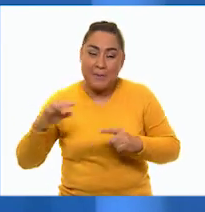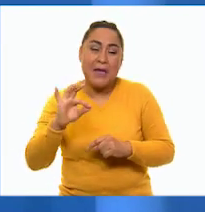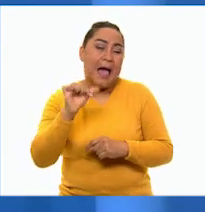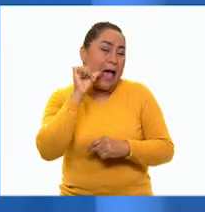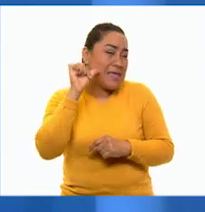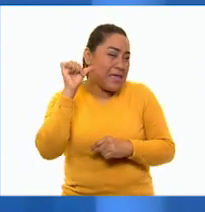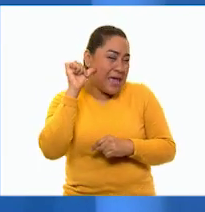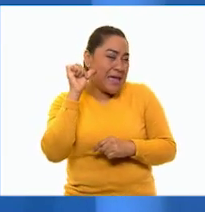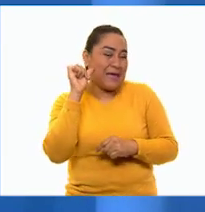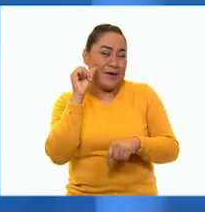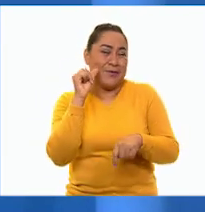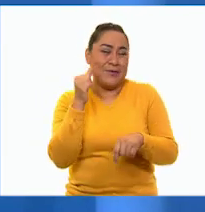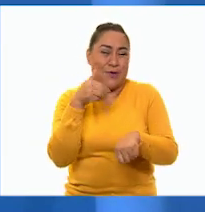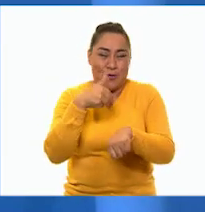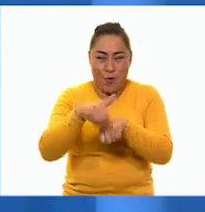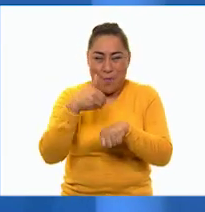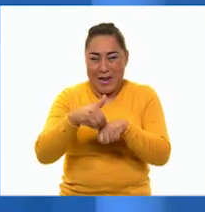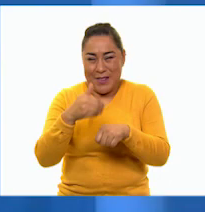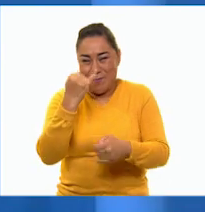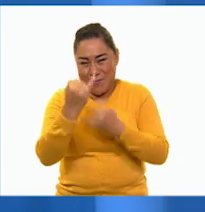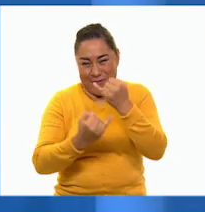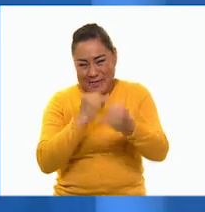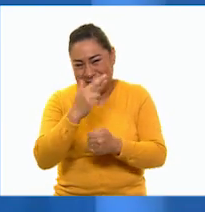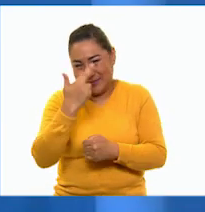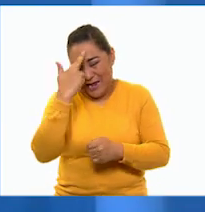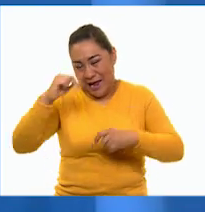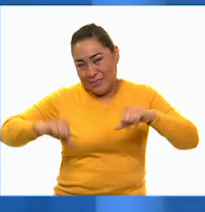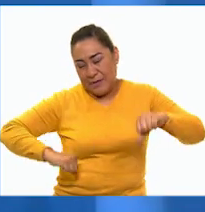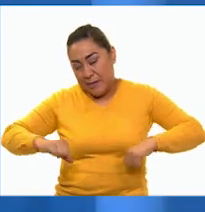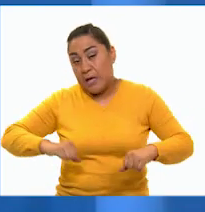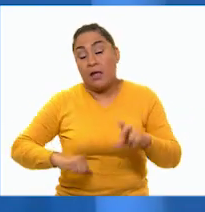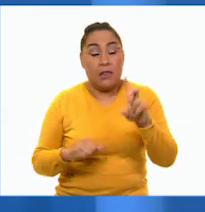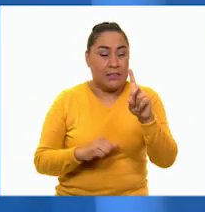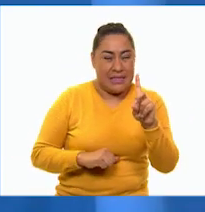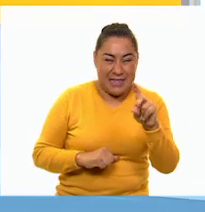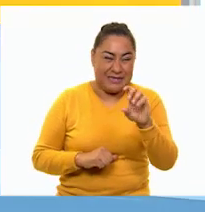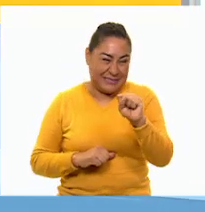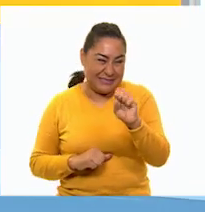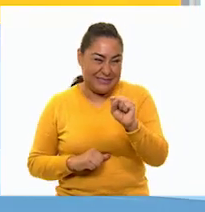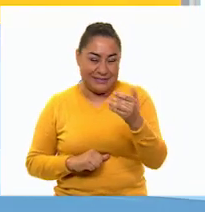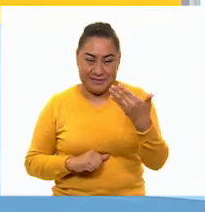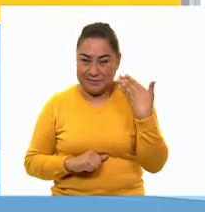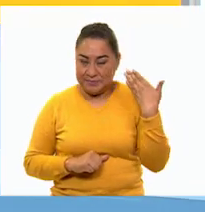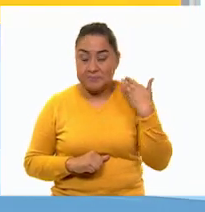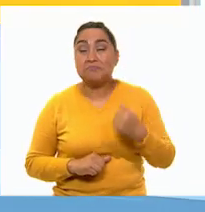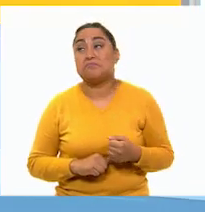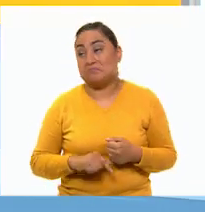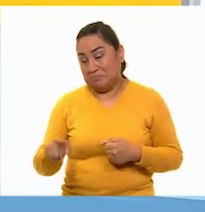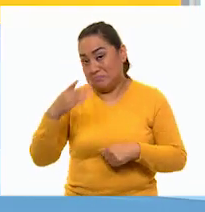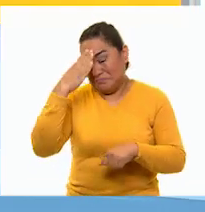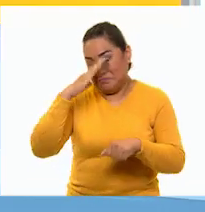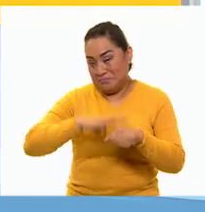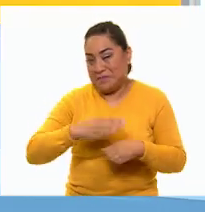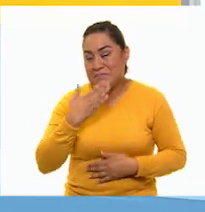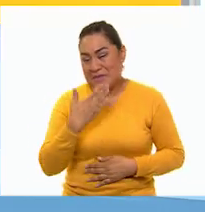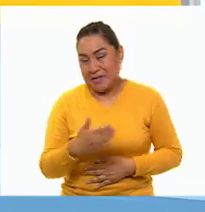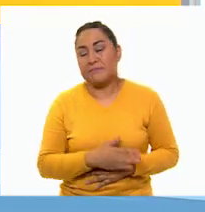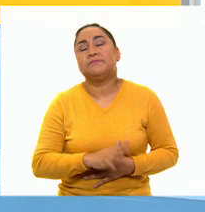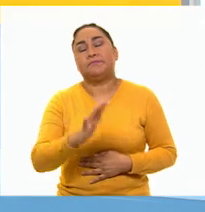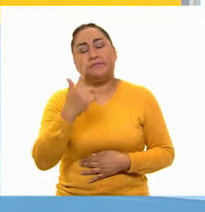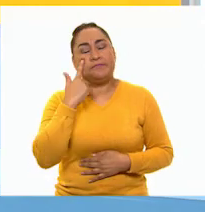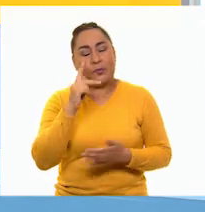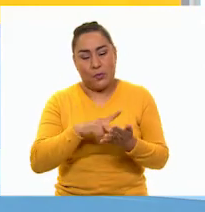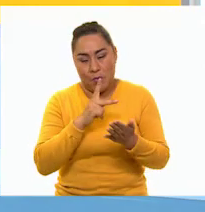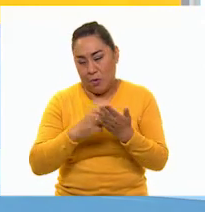números con los que jugamos a la subasta, el 30 y el 60. ¿Lo recuerdas muy bien? Bueno, pero